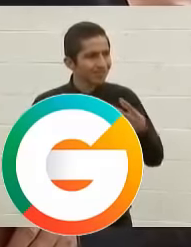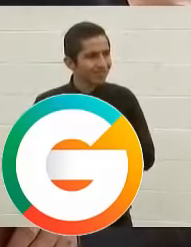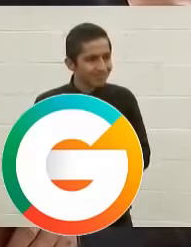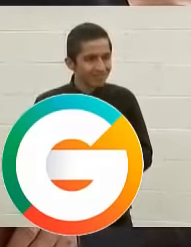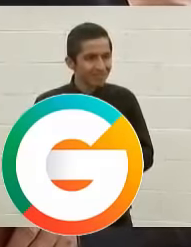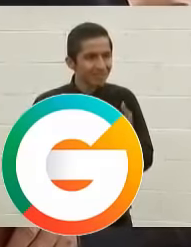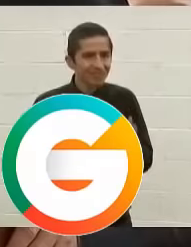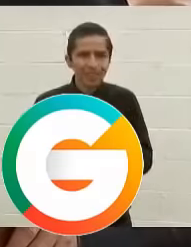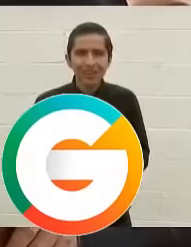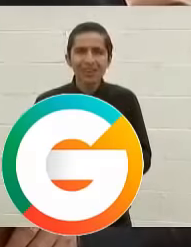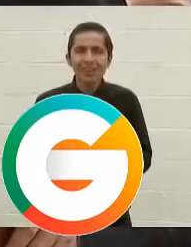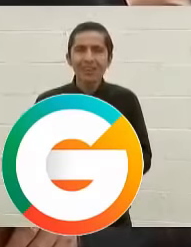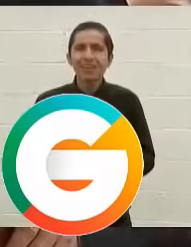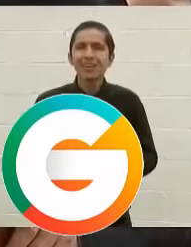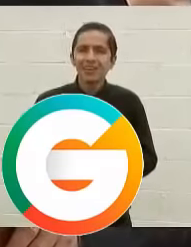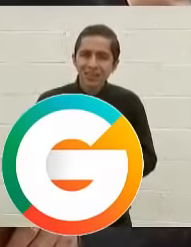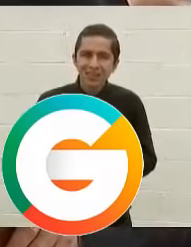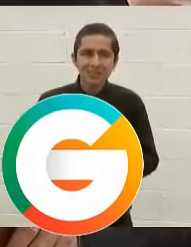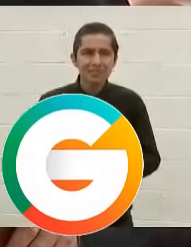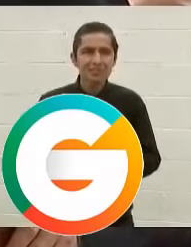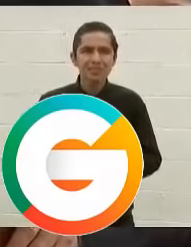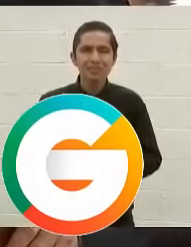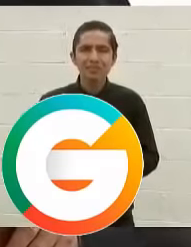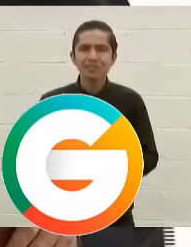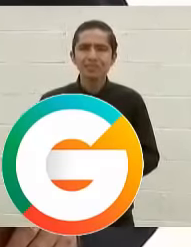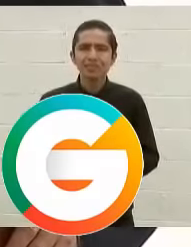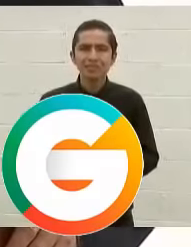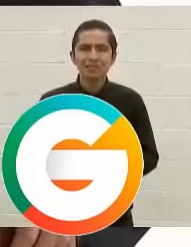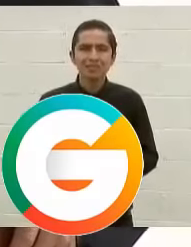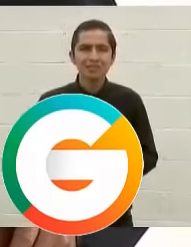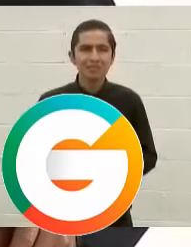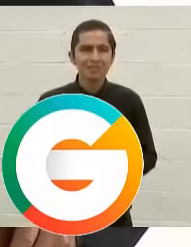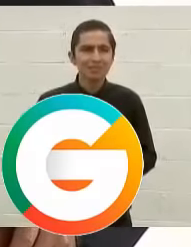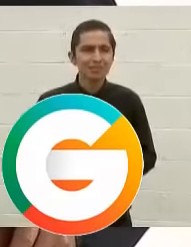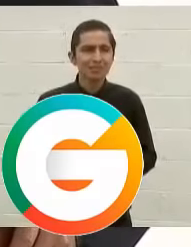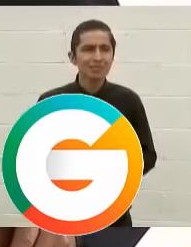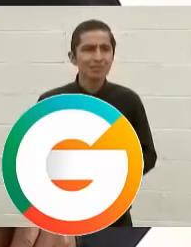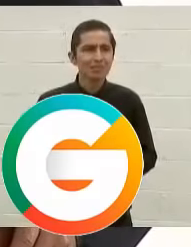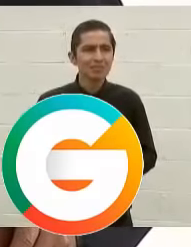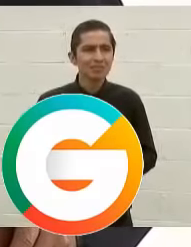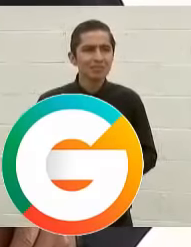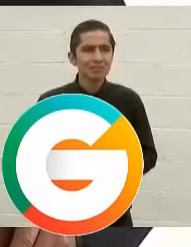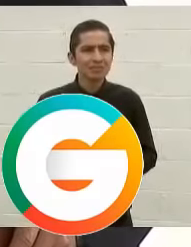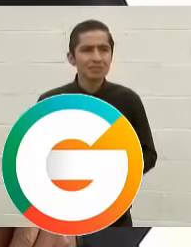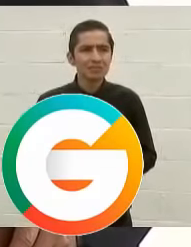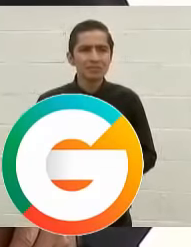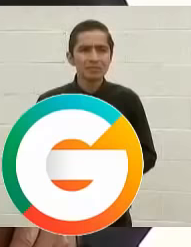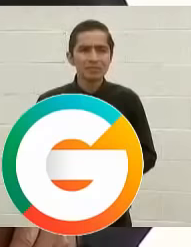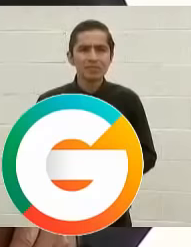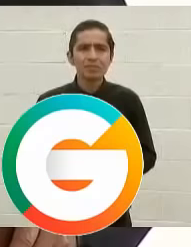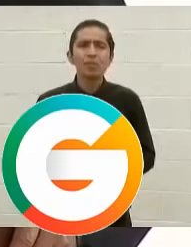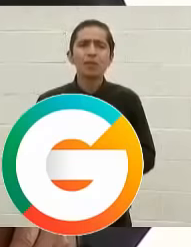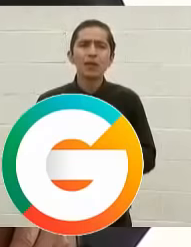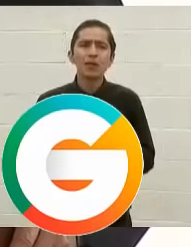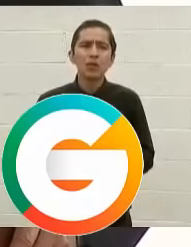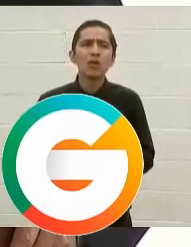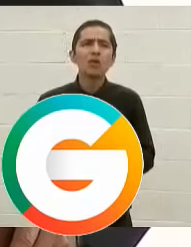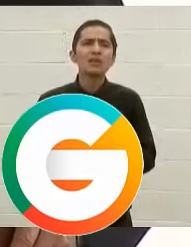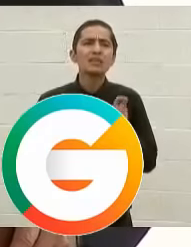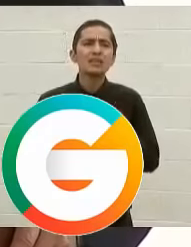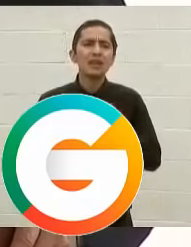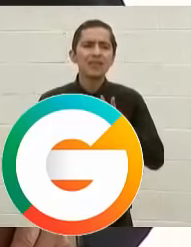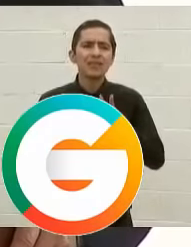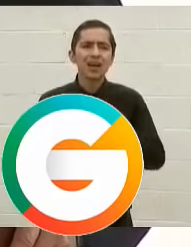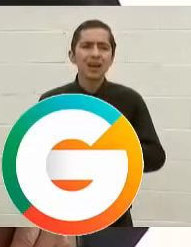no obstante algunas diferencias de procedimiento, pero eso es parte de lo